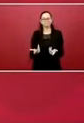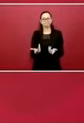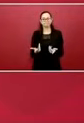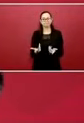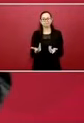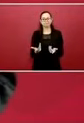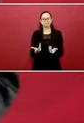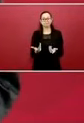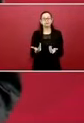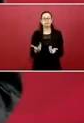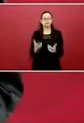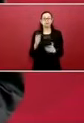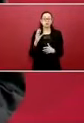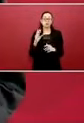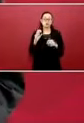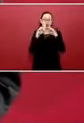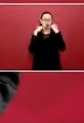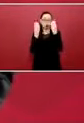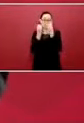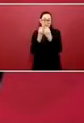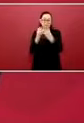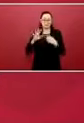organizaciones de la llamada sociedad civil